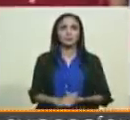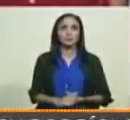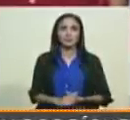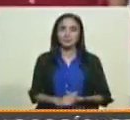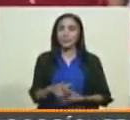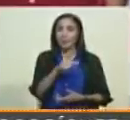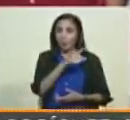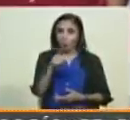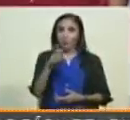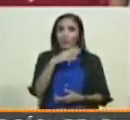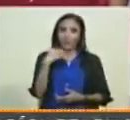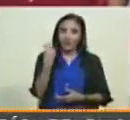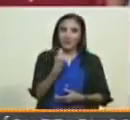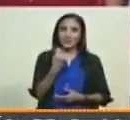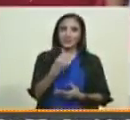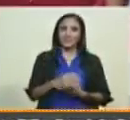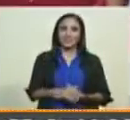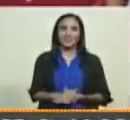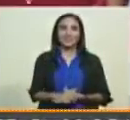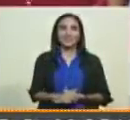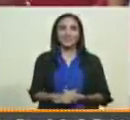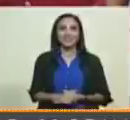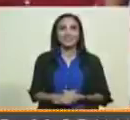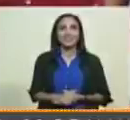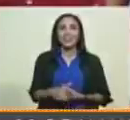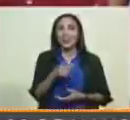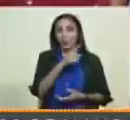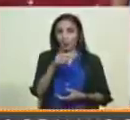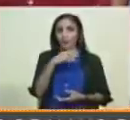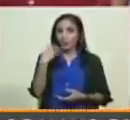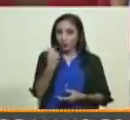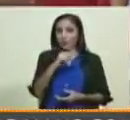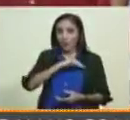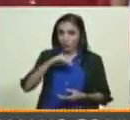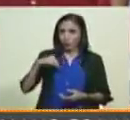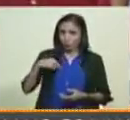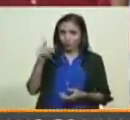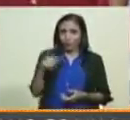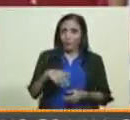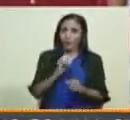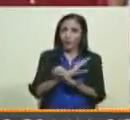Ustedes están jóvenes. Nosotros también.